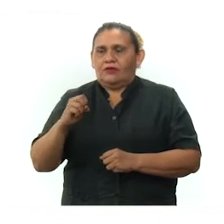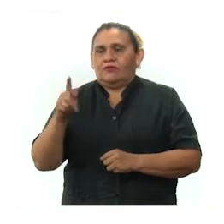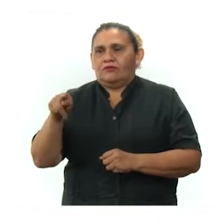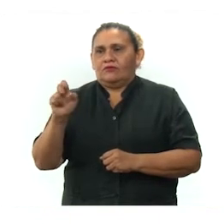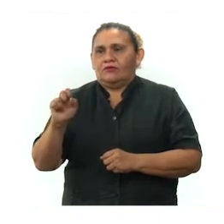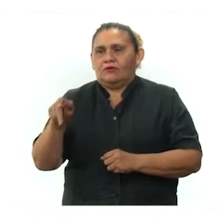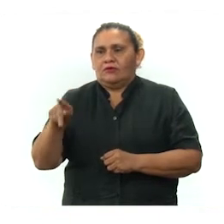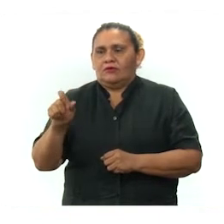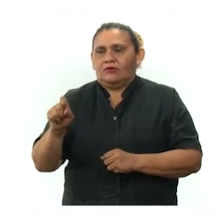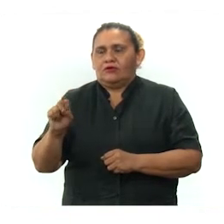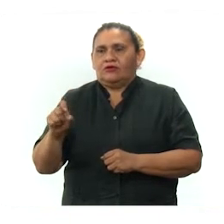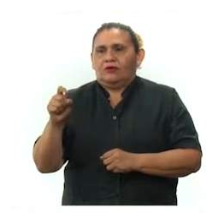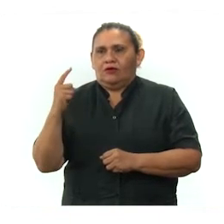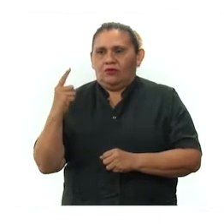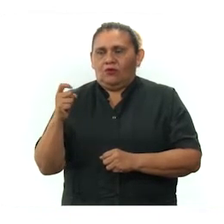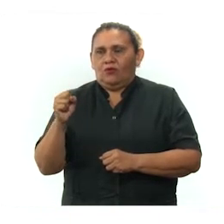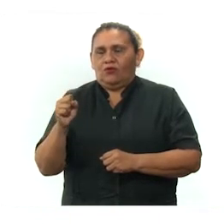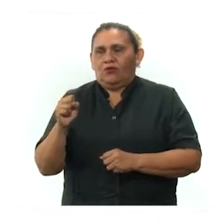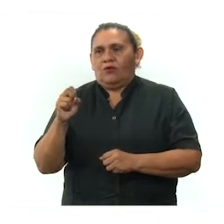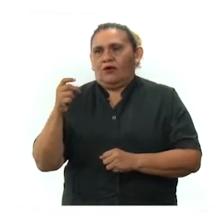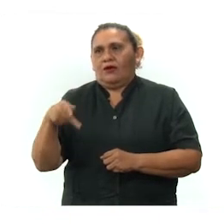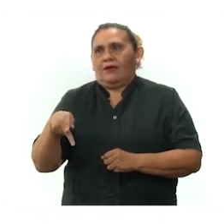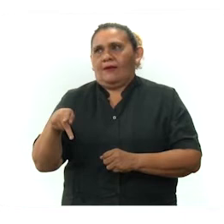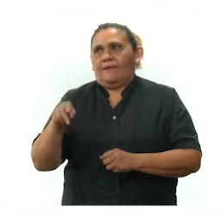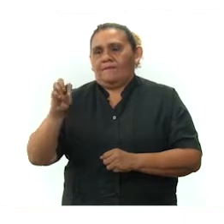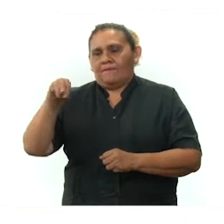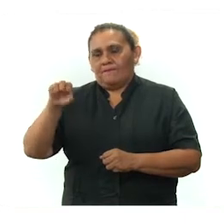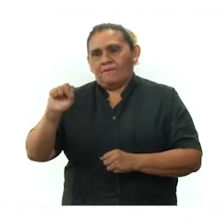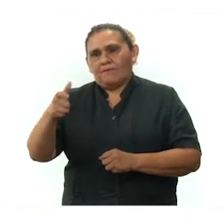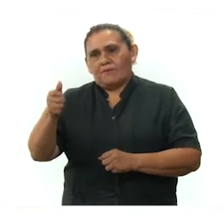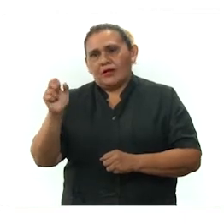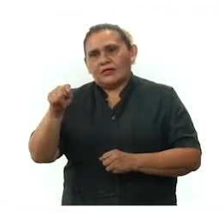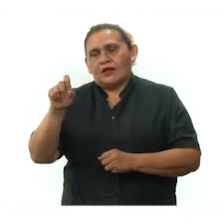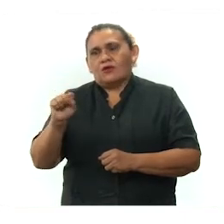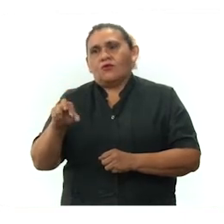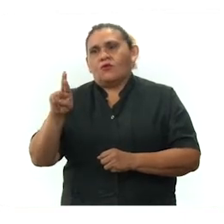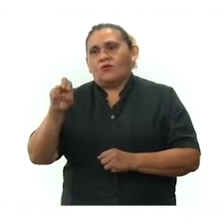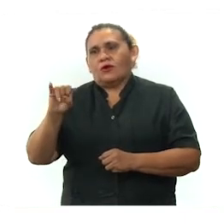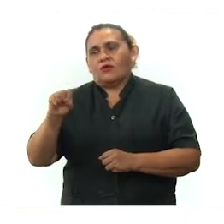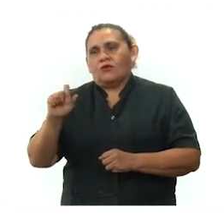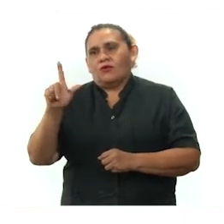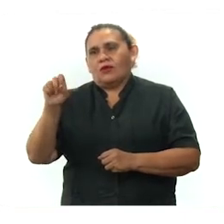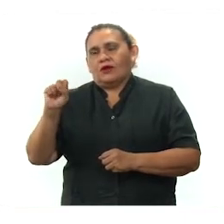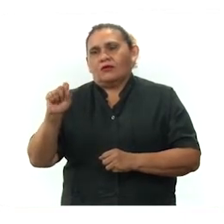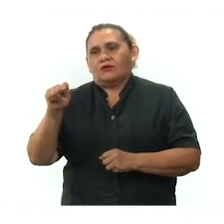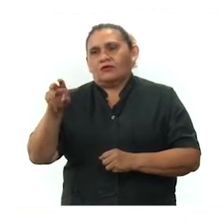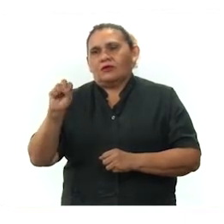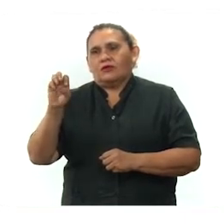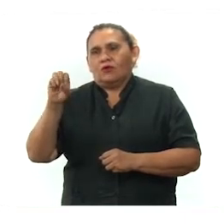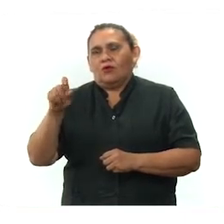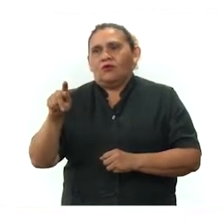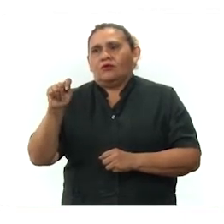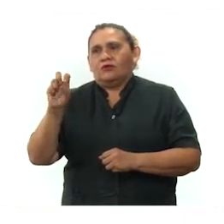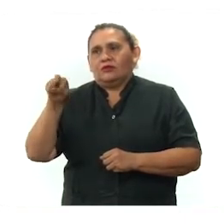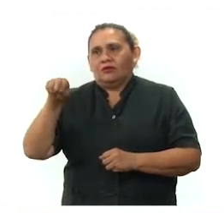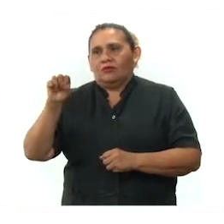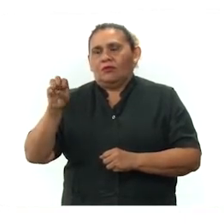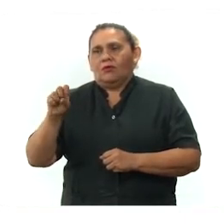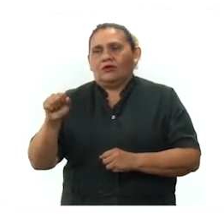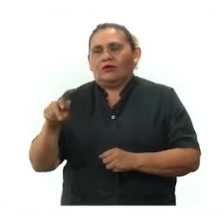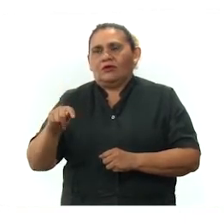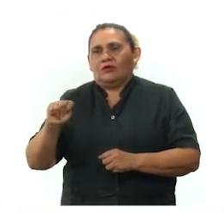Guayma, y 1 en Jomún, Maxcanú, Muna, Río Lagartos, Teabo, Tecó, Tecom, Tinum, Tixmehuac y